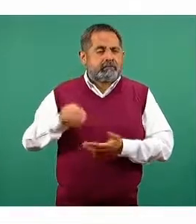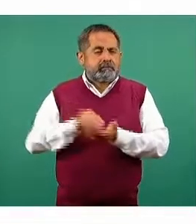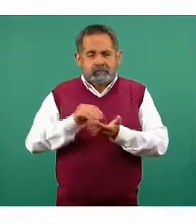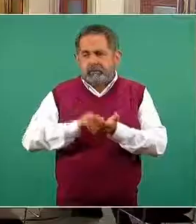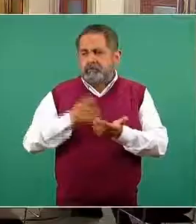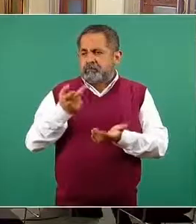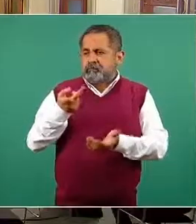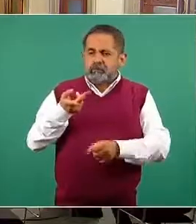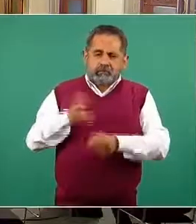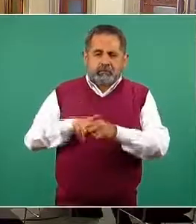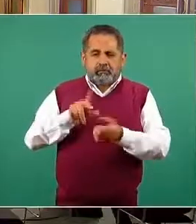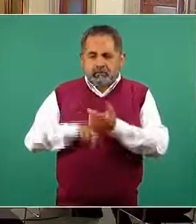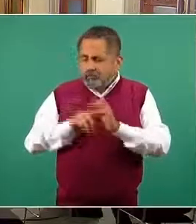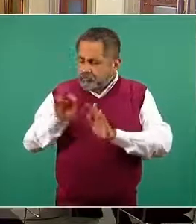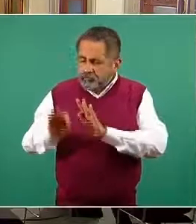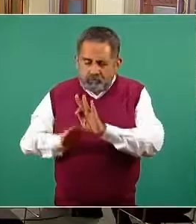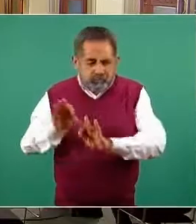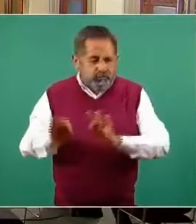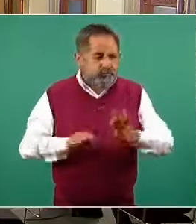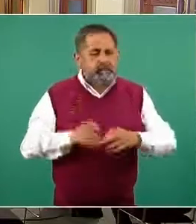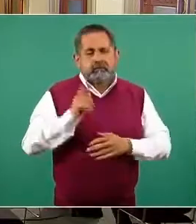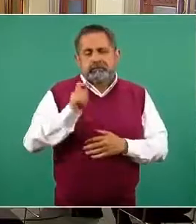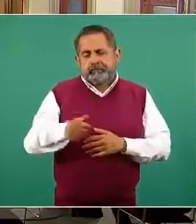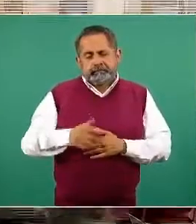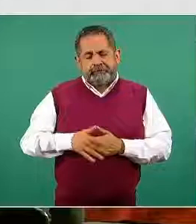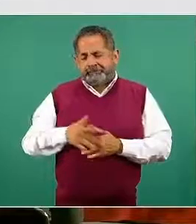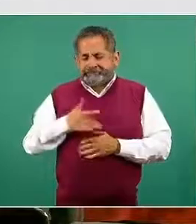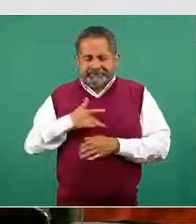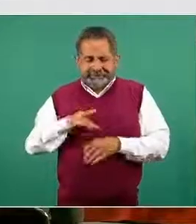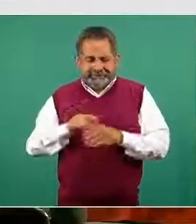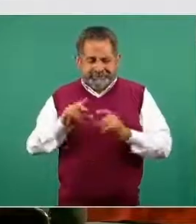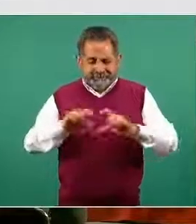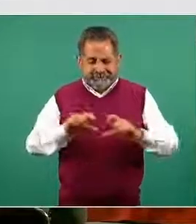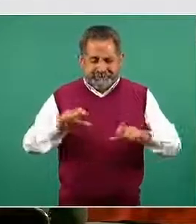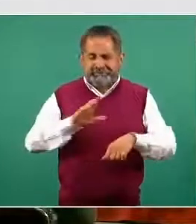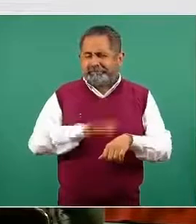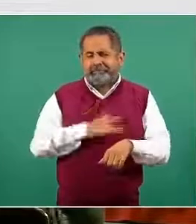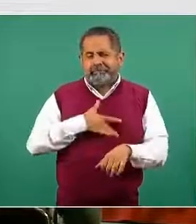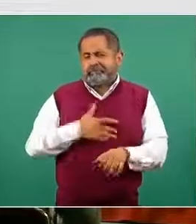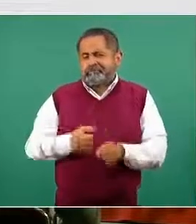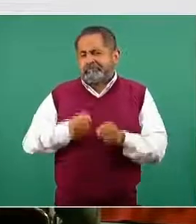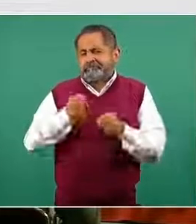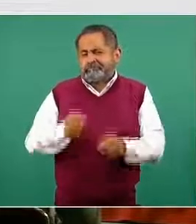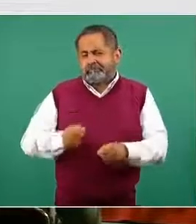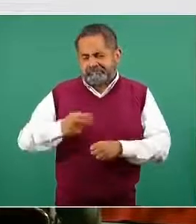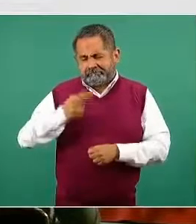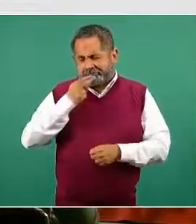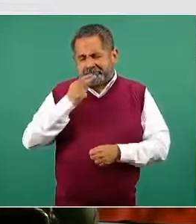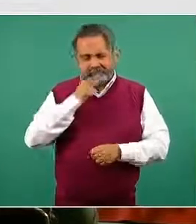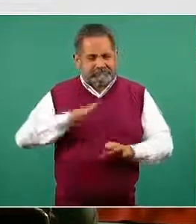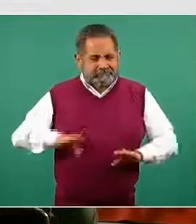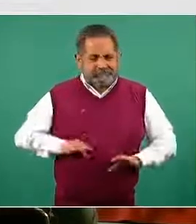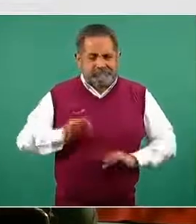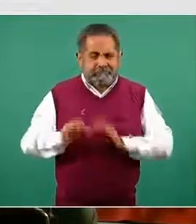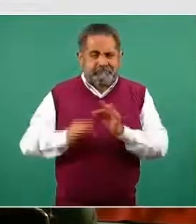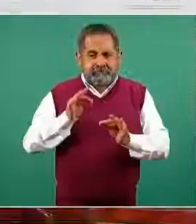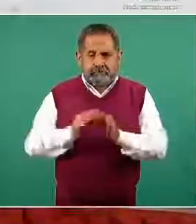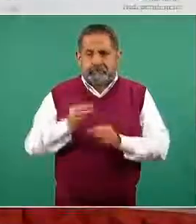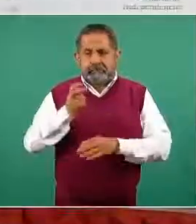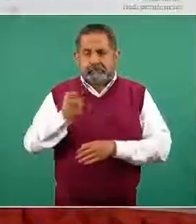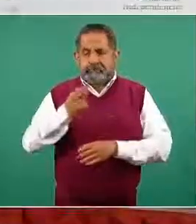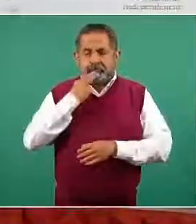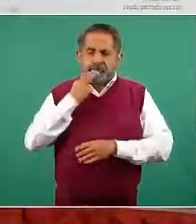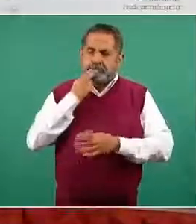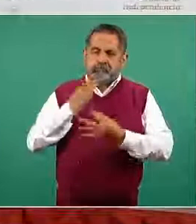en hospitalización. Esto de lo que nos habla es de la seguridad de las vacunas. Y